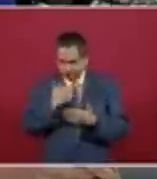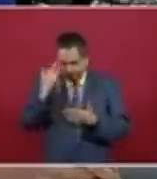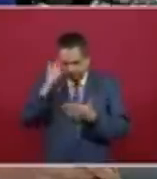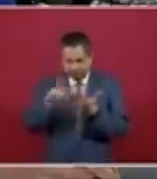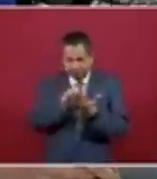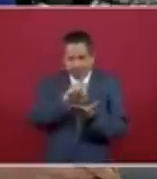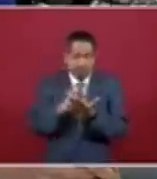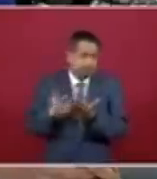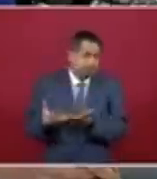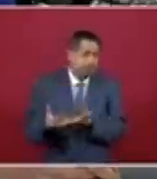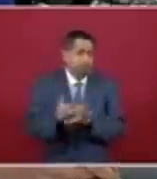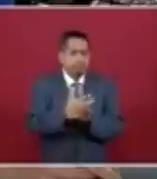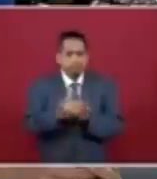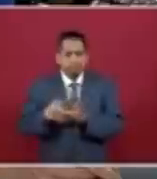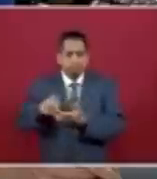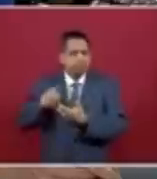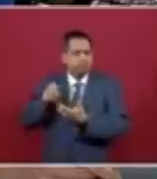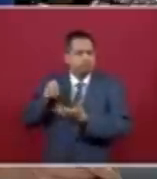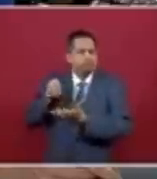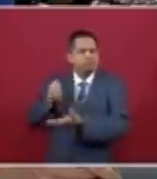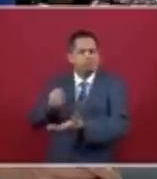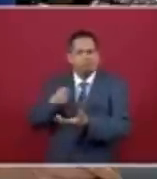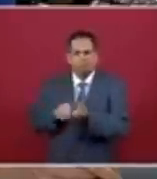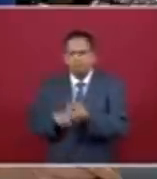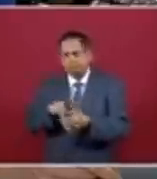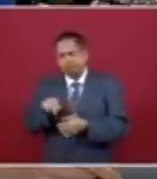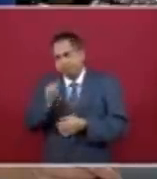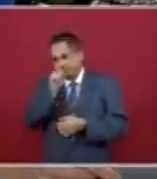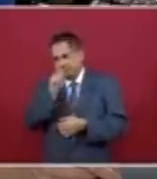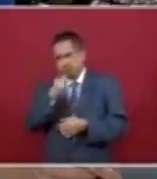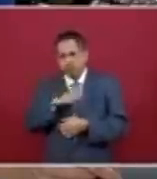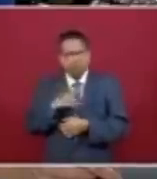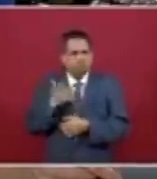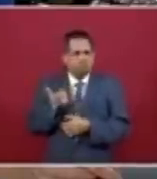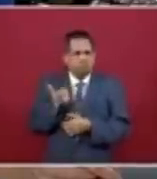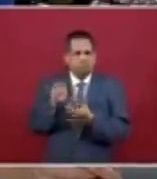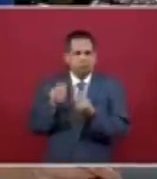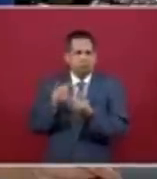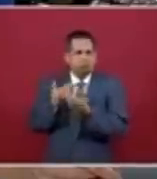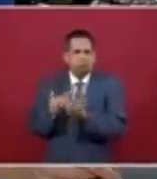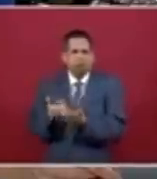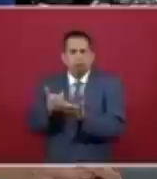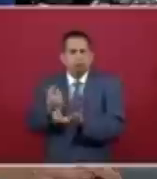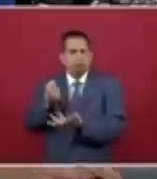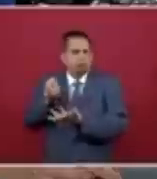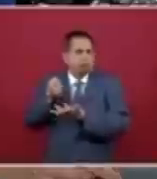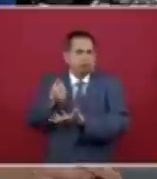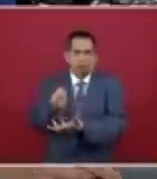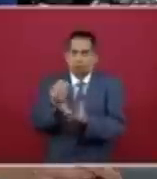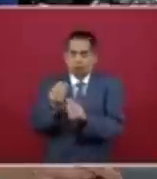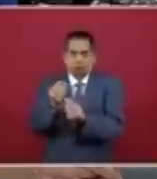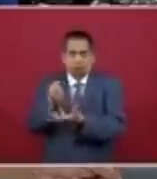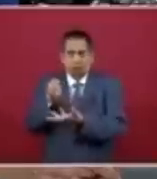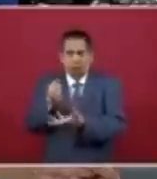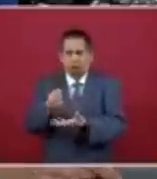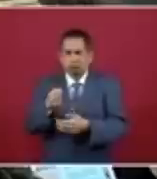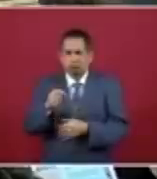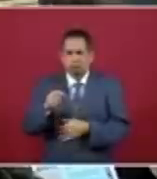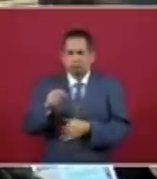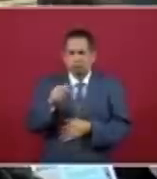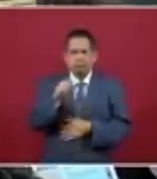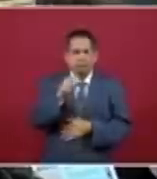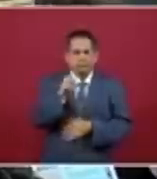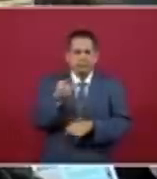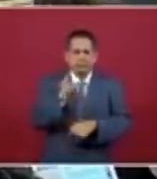egresos de la Federación, el presupuesto. Hay dinero, mucho dinero destinado a la Secretaría del